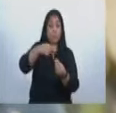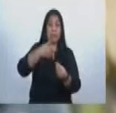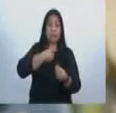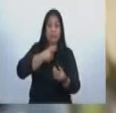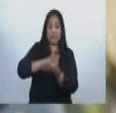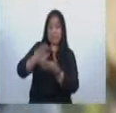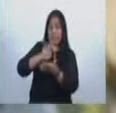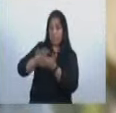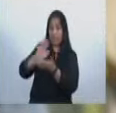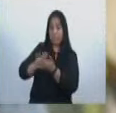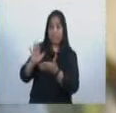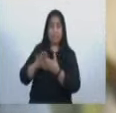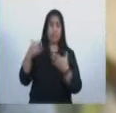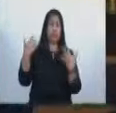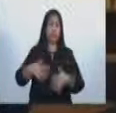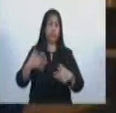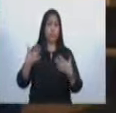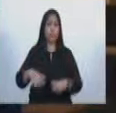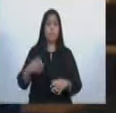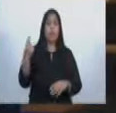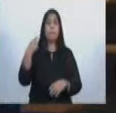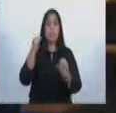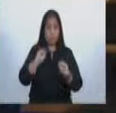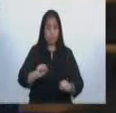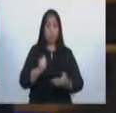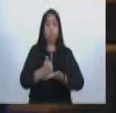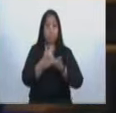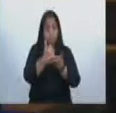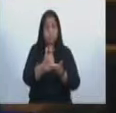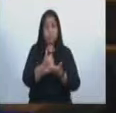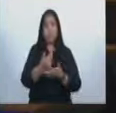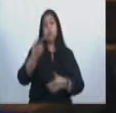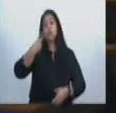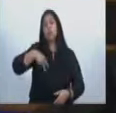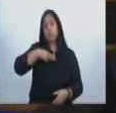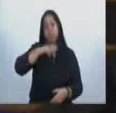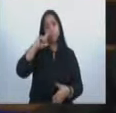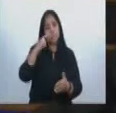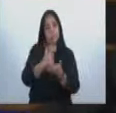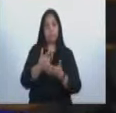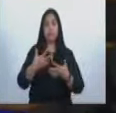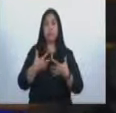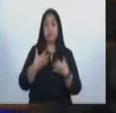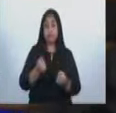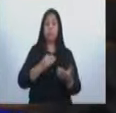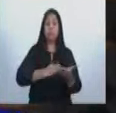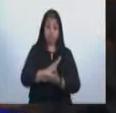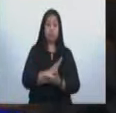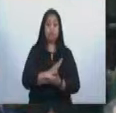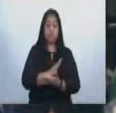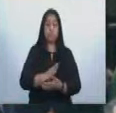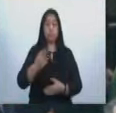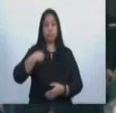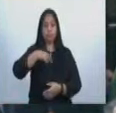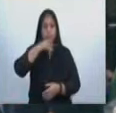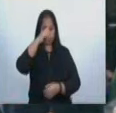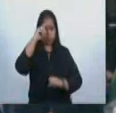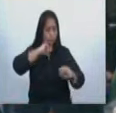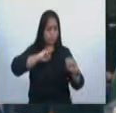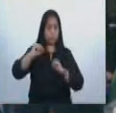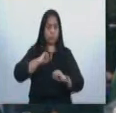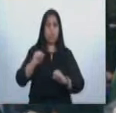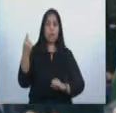en gastos enormes para poder hacerlo nosotros creemos que la salud es un derecho y vamos a trabajar para